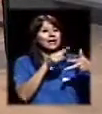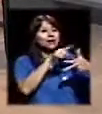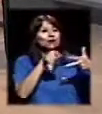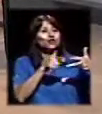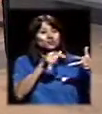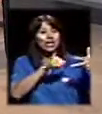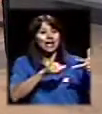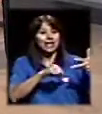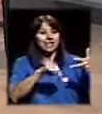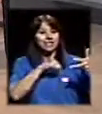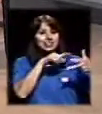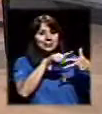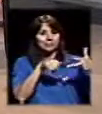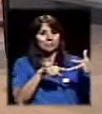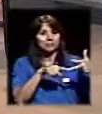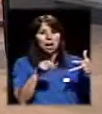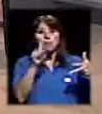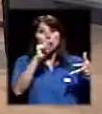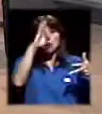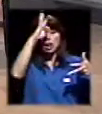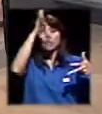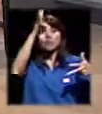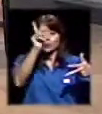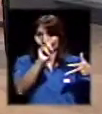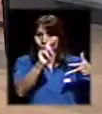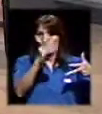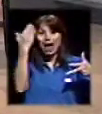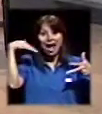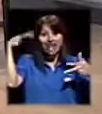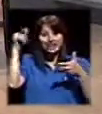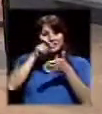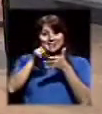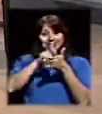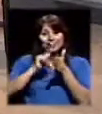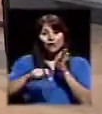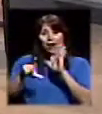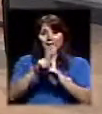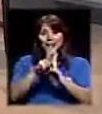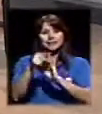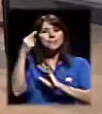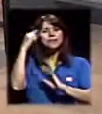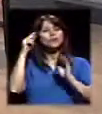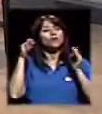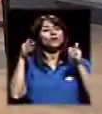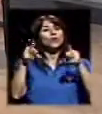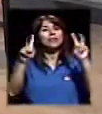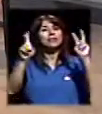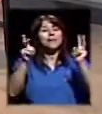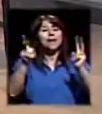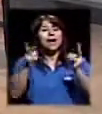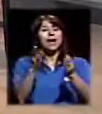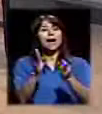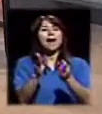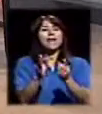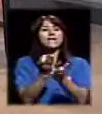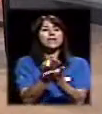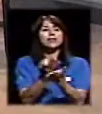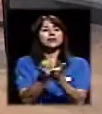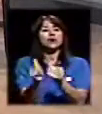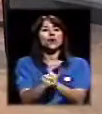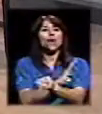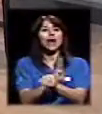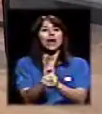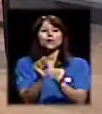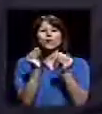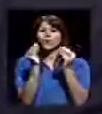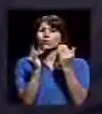sino porque cuando el legislador hizo estas leyes, pensó que este tema bancario y financiero es muy técnico, es un tema que si no se